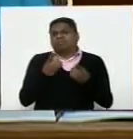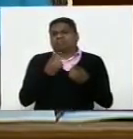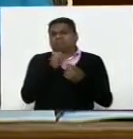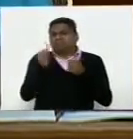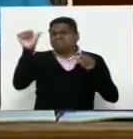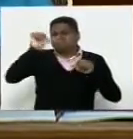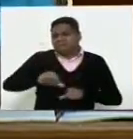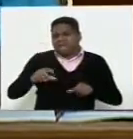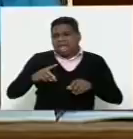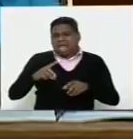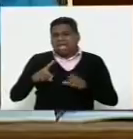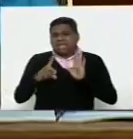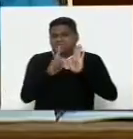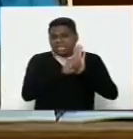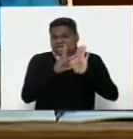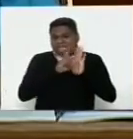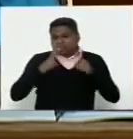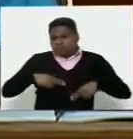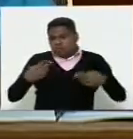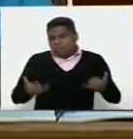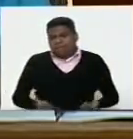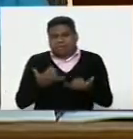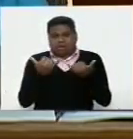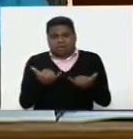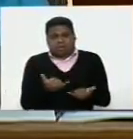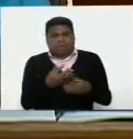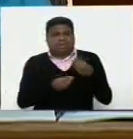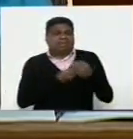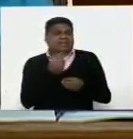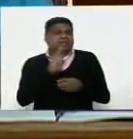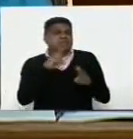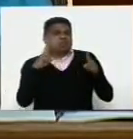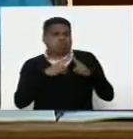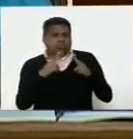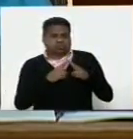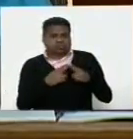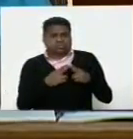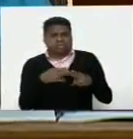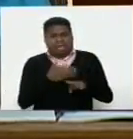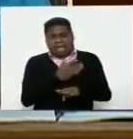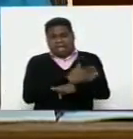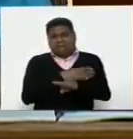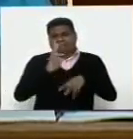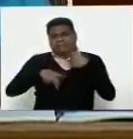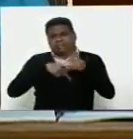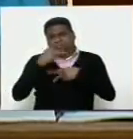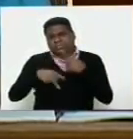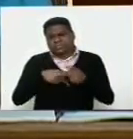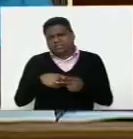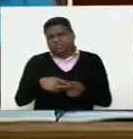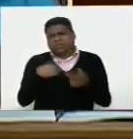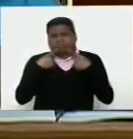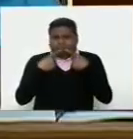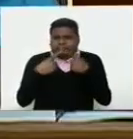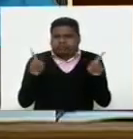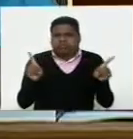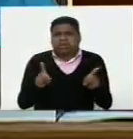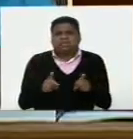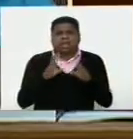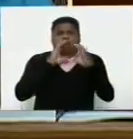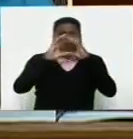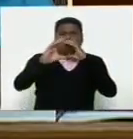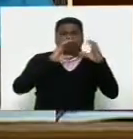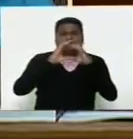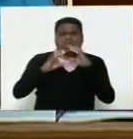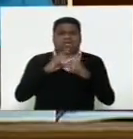en el presente decreto constituyente, de los cuales tengan conocimiento. Antes de proceder a la denuncia, estas personas deben comunicar a